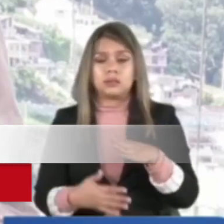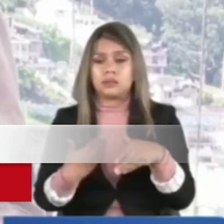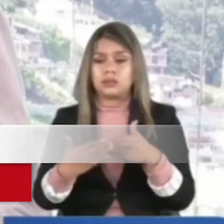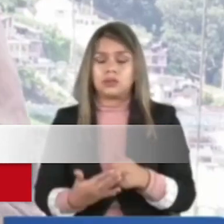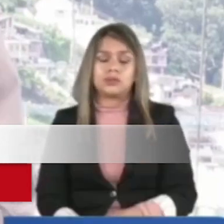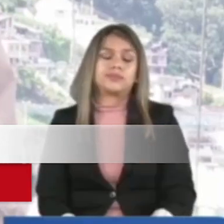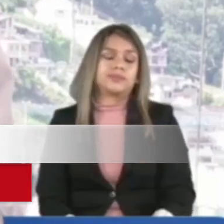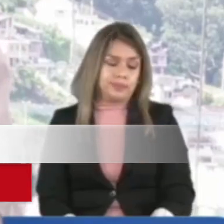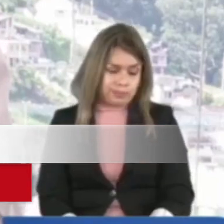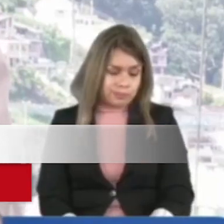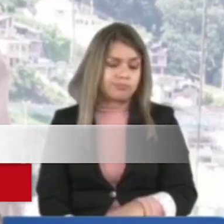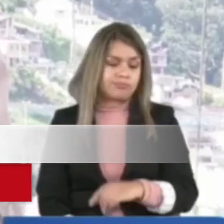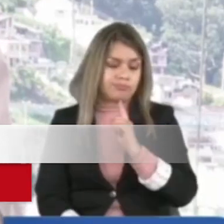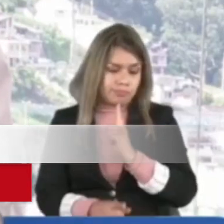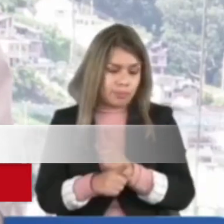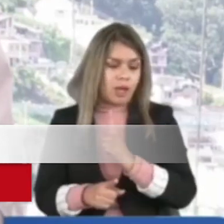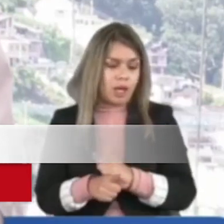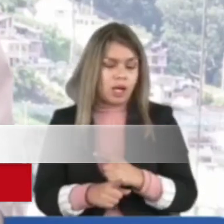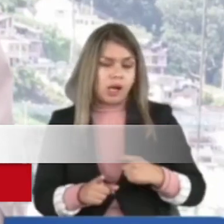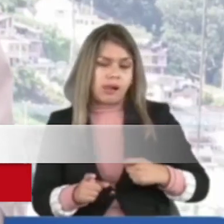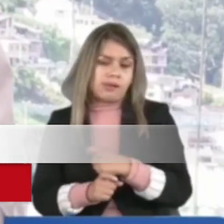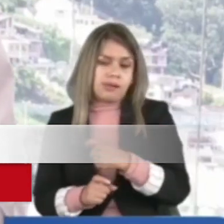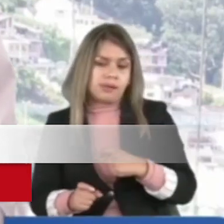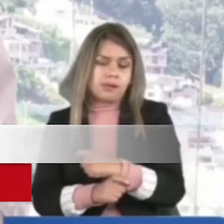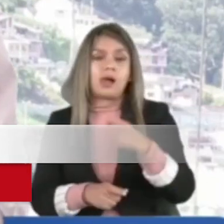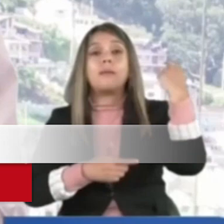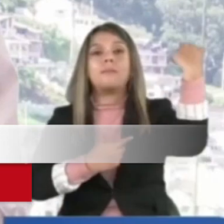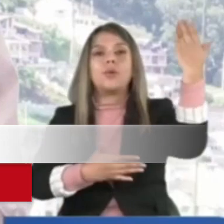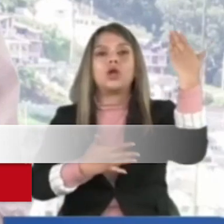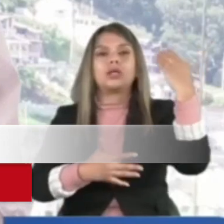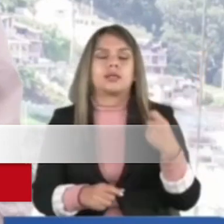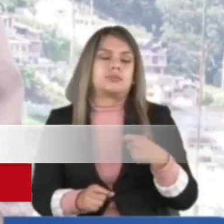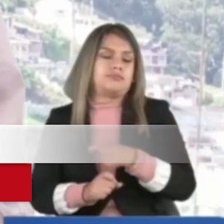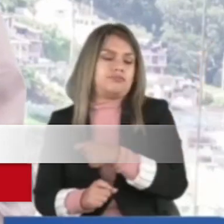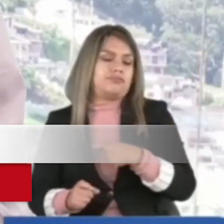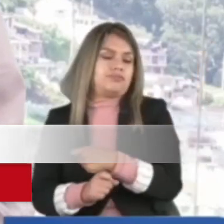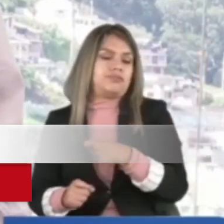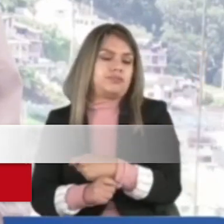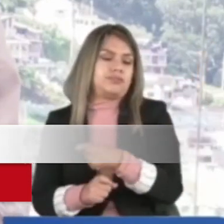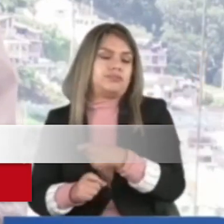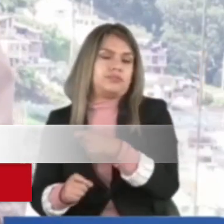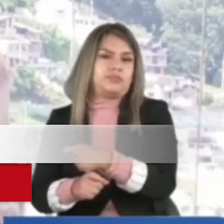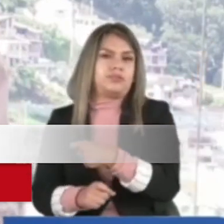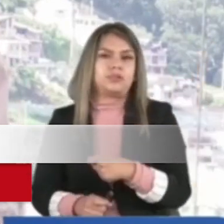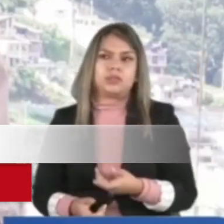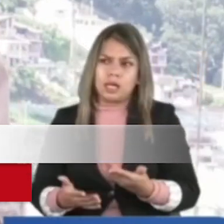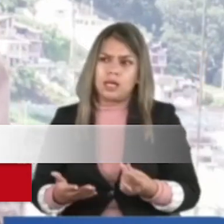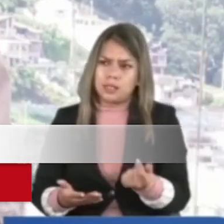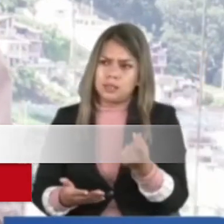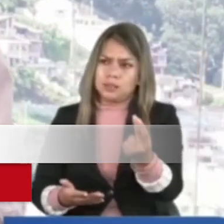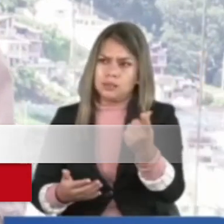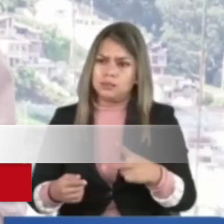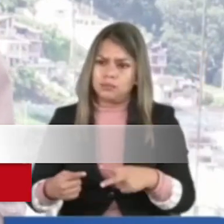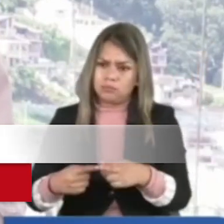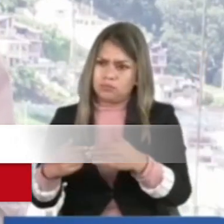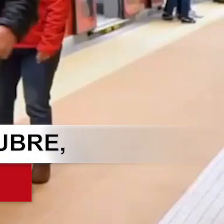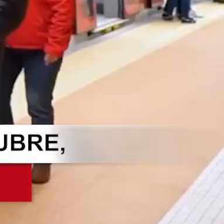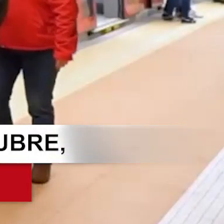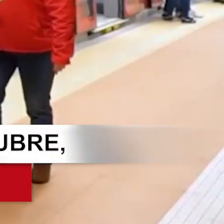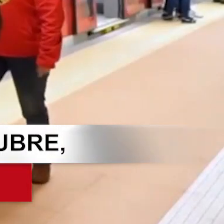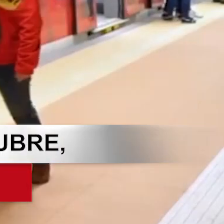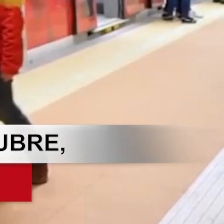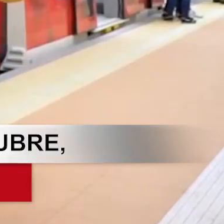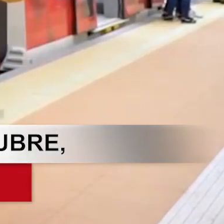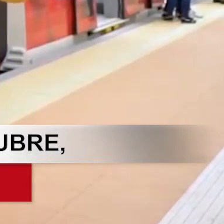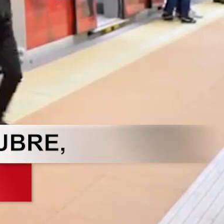cabeza diciendo hubo más bien presiones políticas para poner a funcionar el Metro de Quito cuando no estaba listo para poder cobrar.